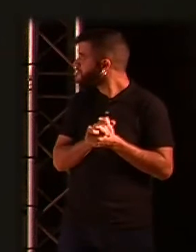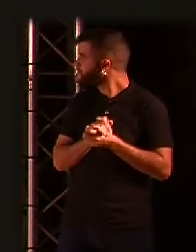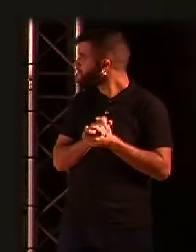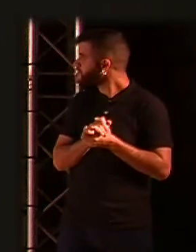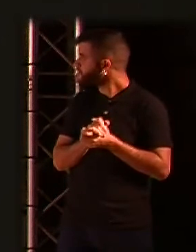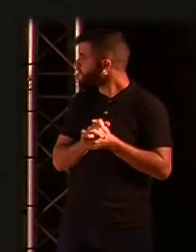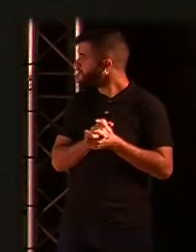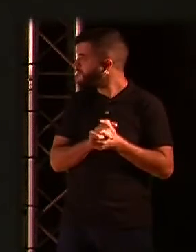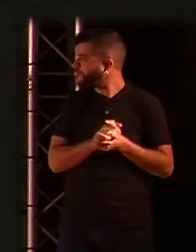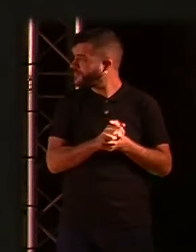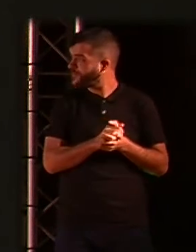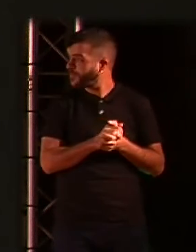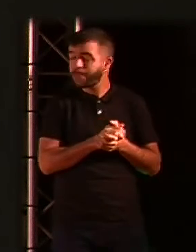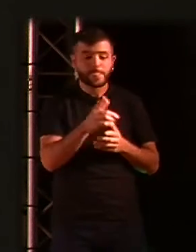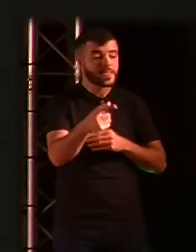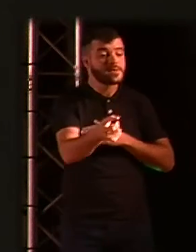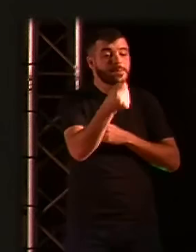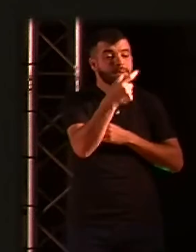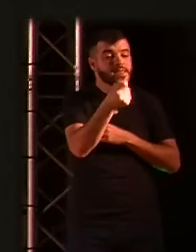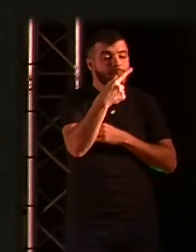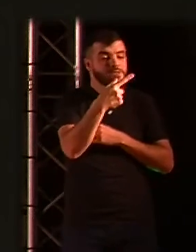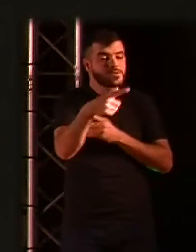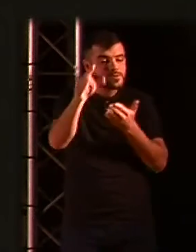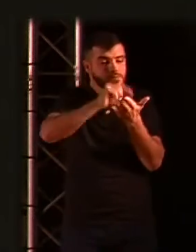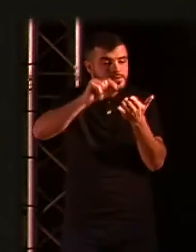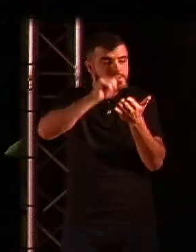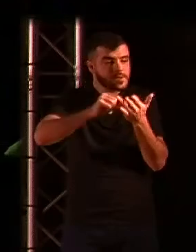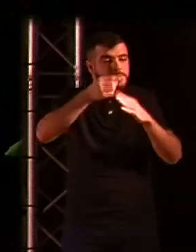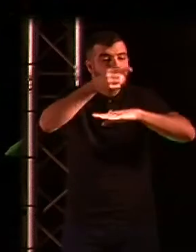¿Y quién receta todos estos fármacos?